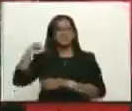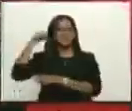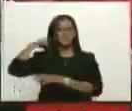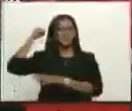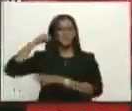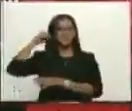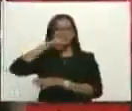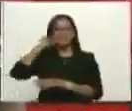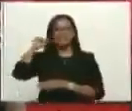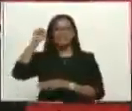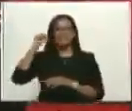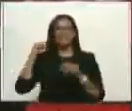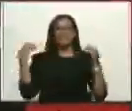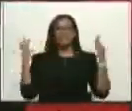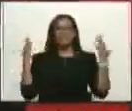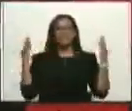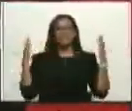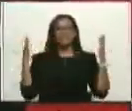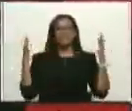Uy, ese mano.